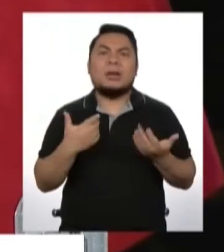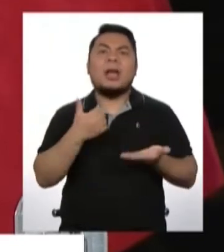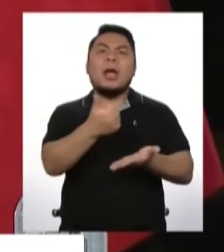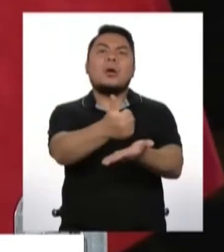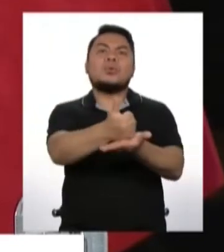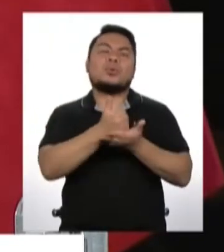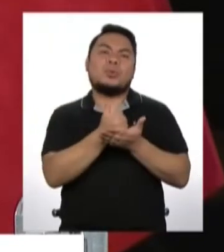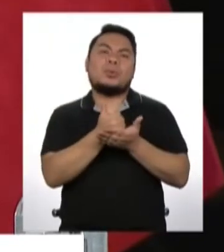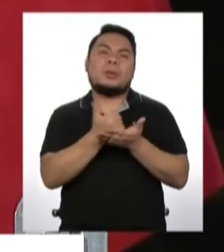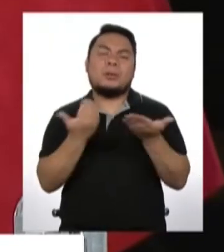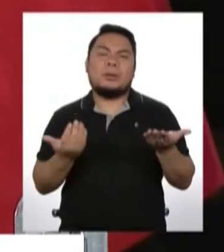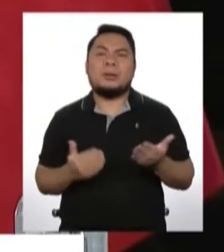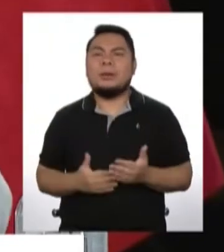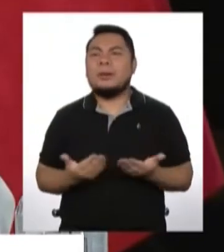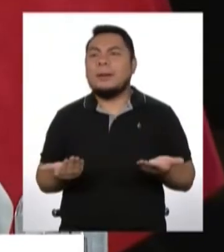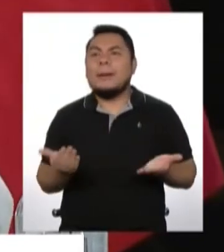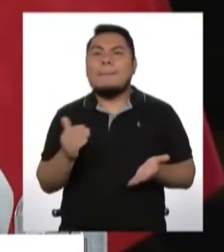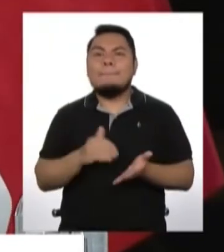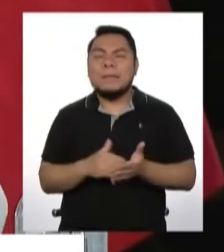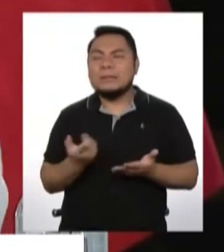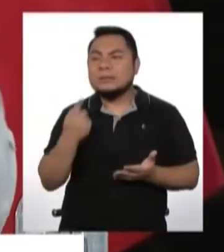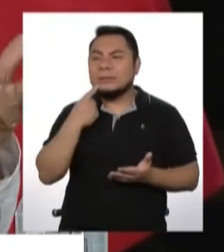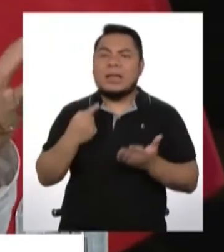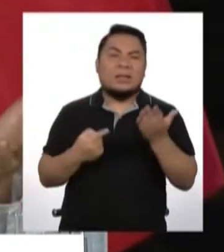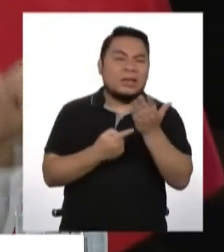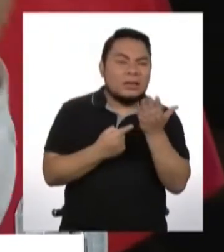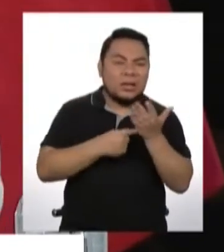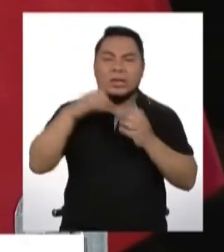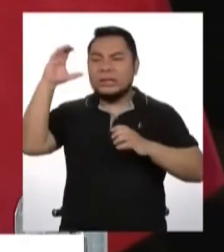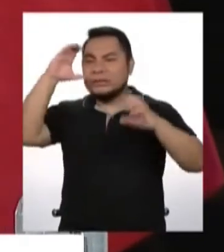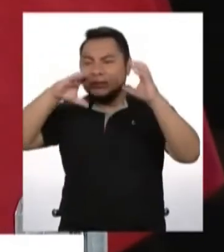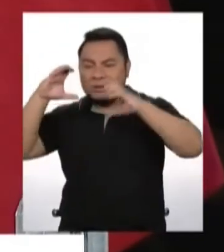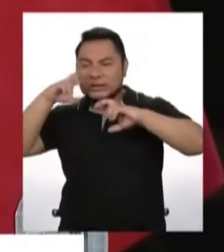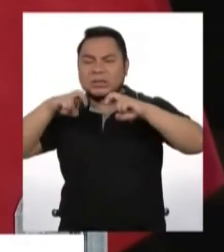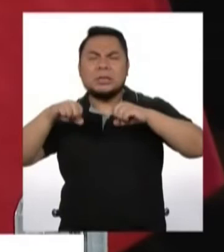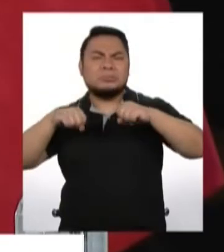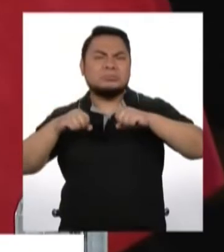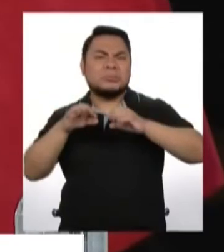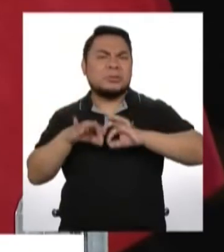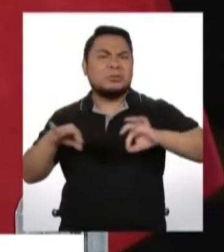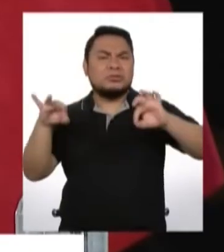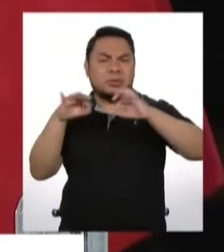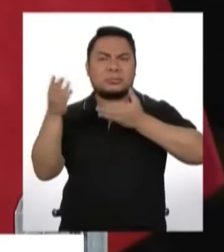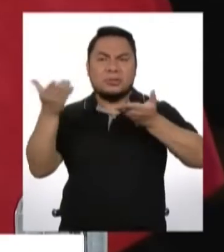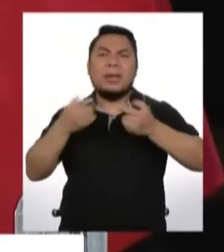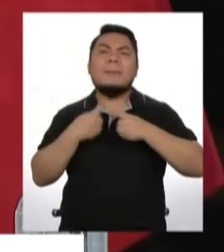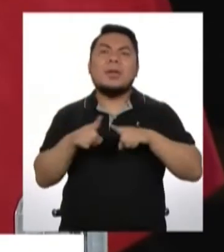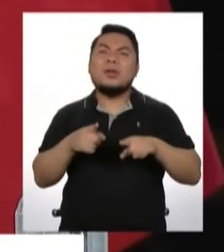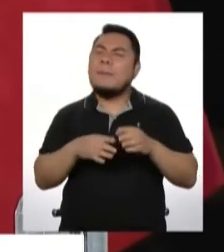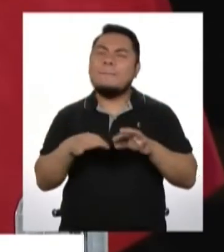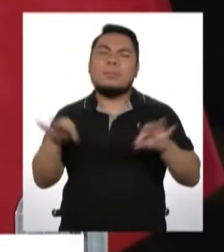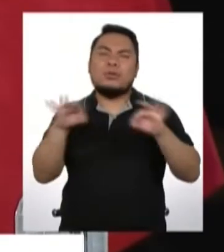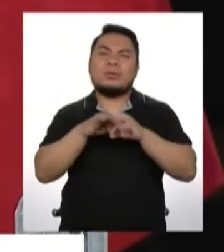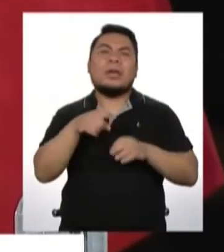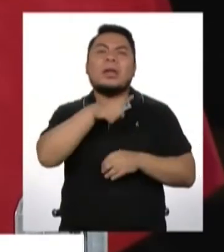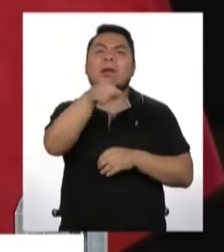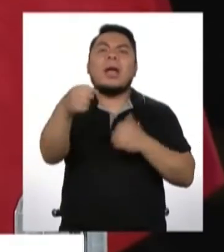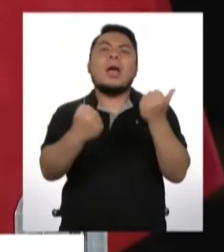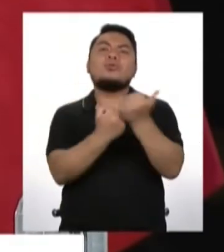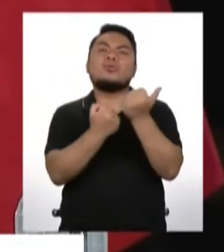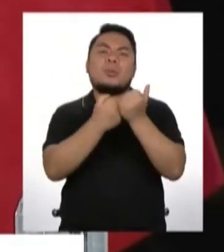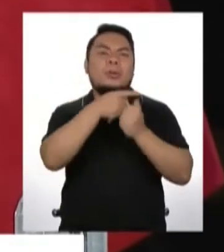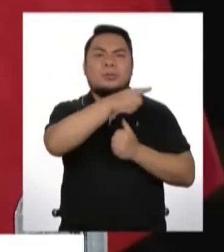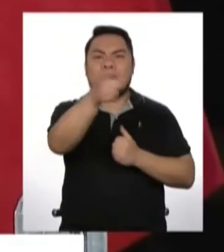ayuda más que de la tecnología, la ciencia, que es necesaria implementar, con la ayuda de todos ustedes. Es